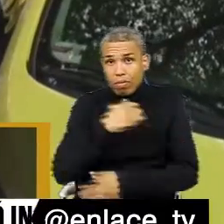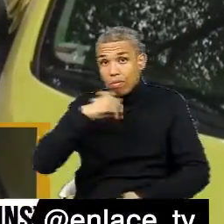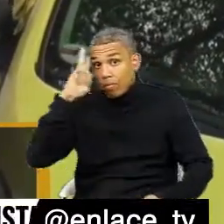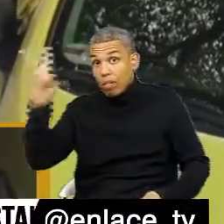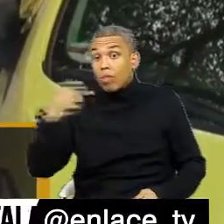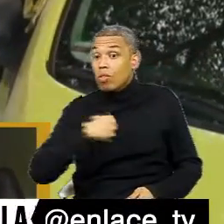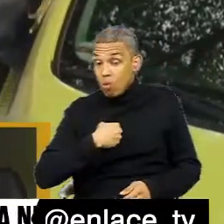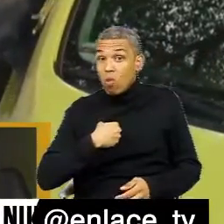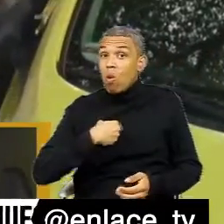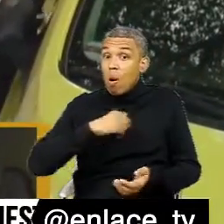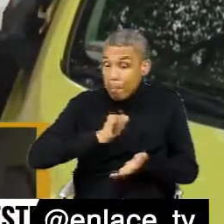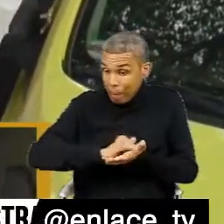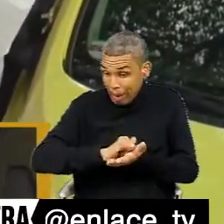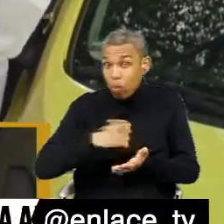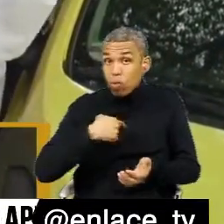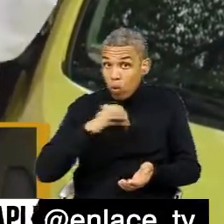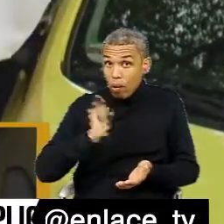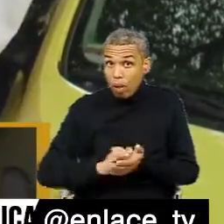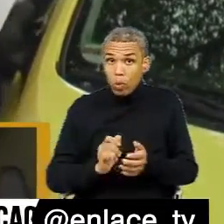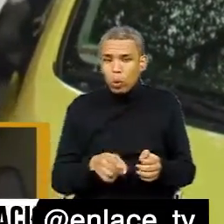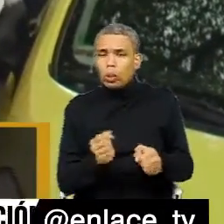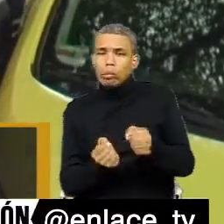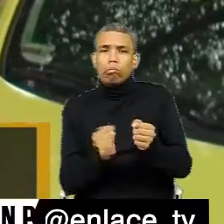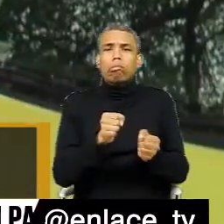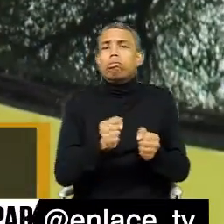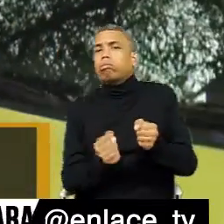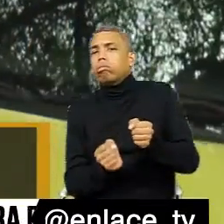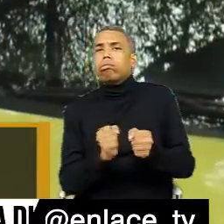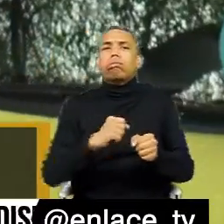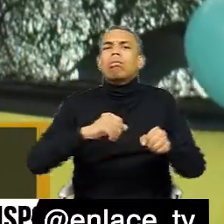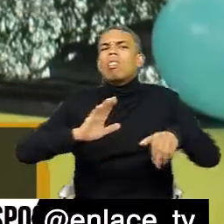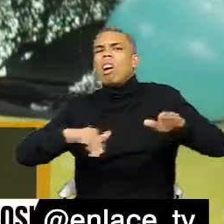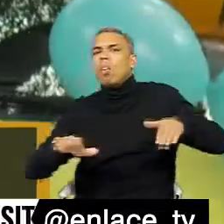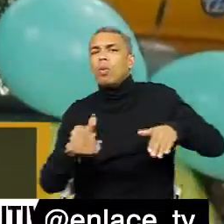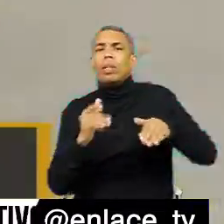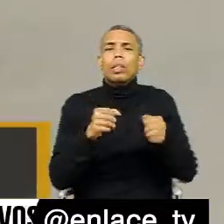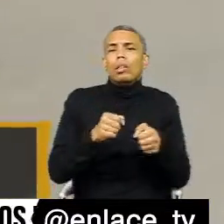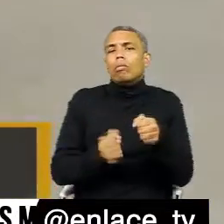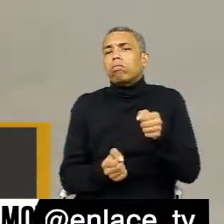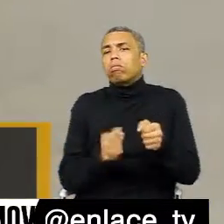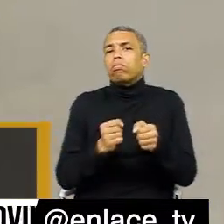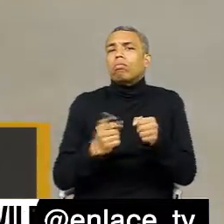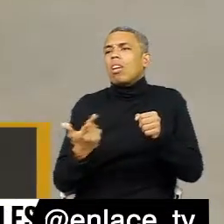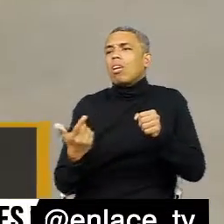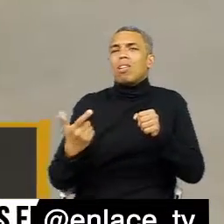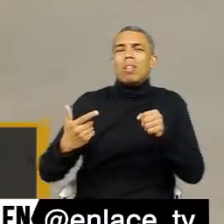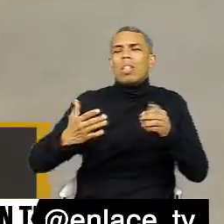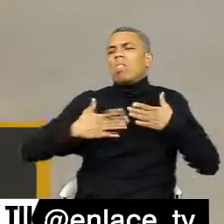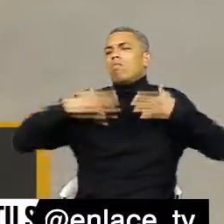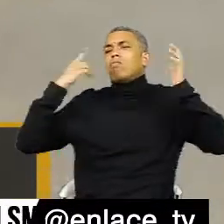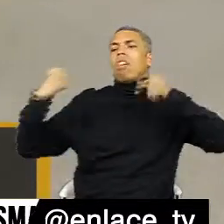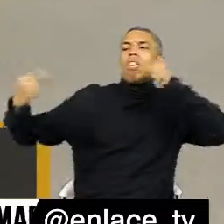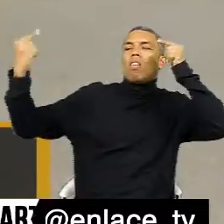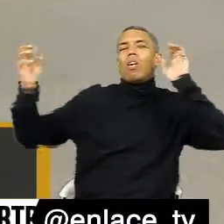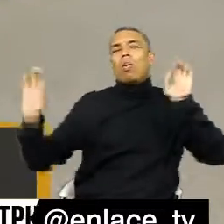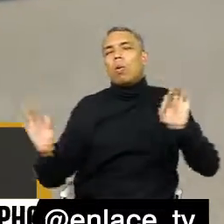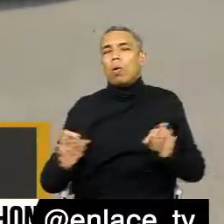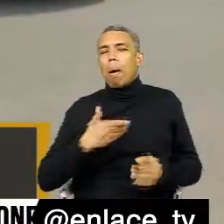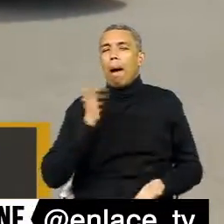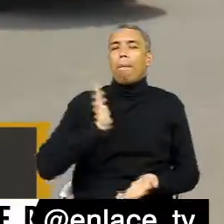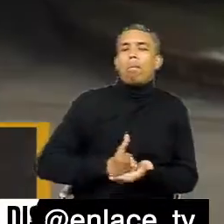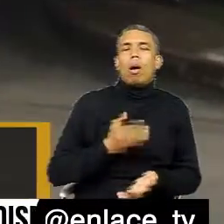veces en el camino encontramos inconvenientes, malos genios, imprudencias, y nada de eso nos puede